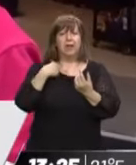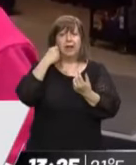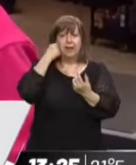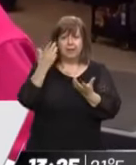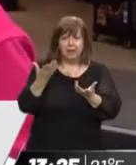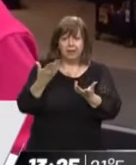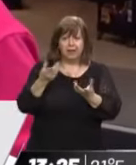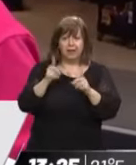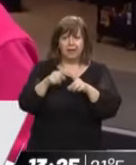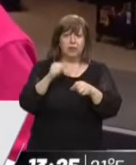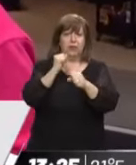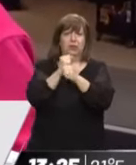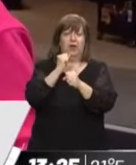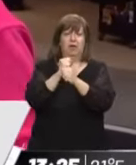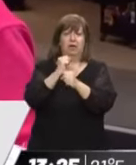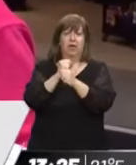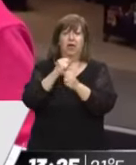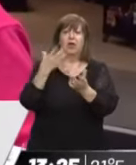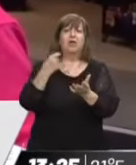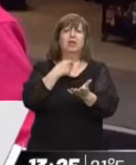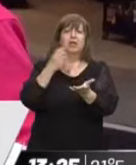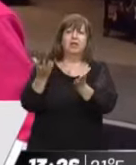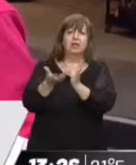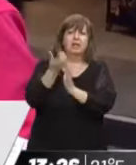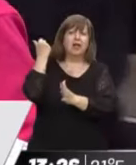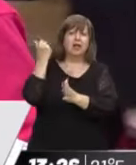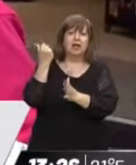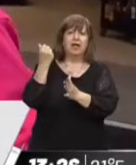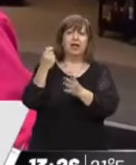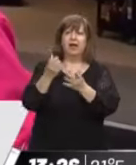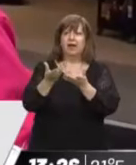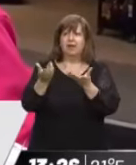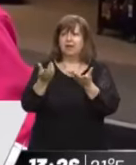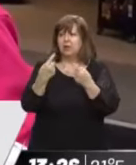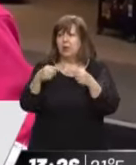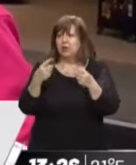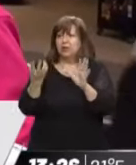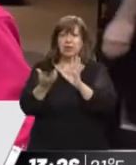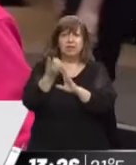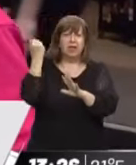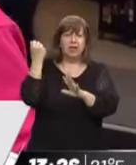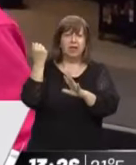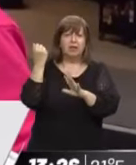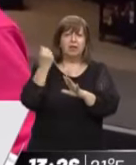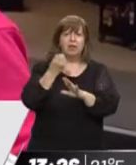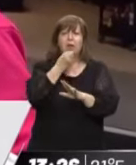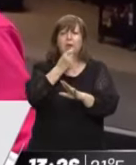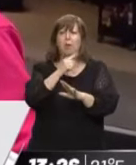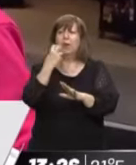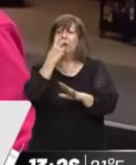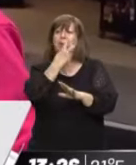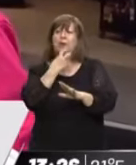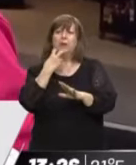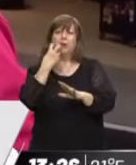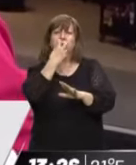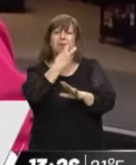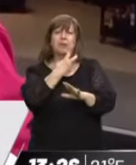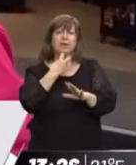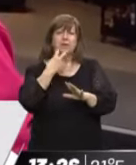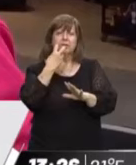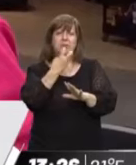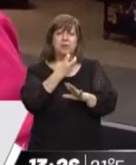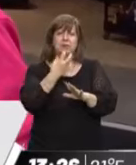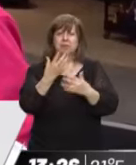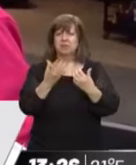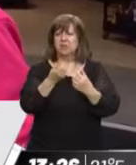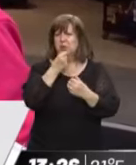yo trabajo y nos quiere sacar ese del boleto, no sé, y cómo habla no me gusta. Y dice, y mala que está con